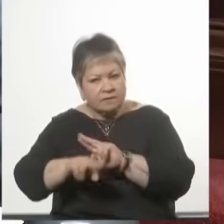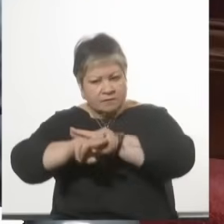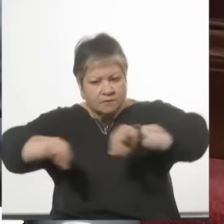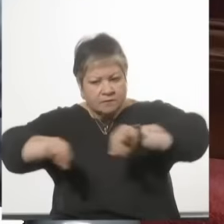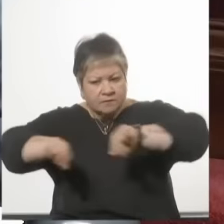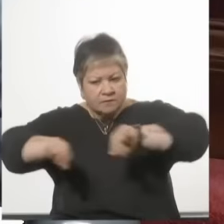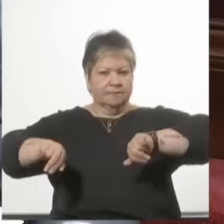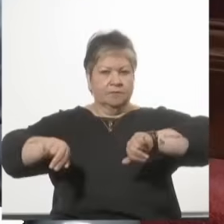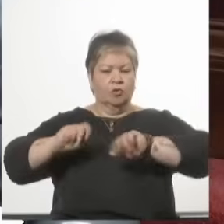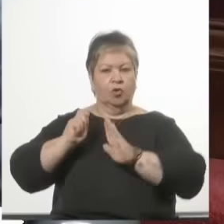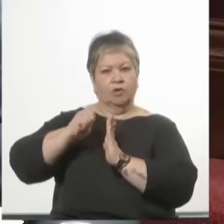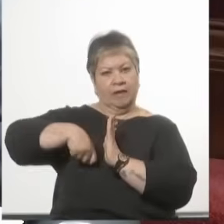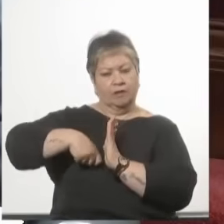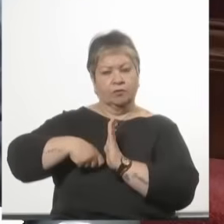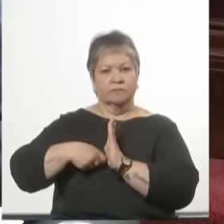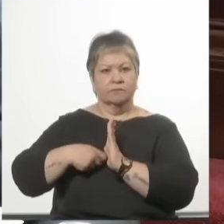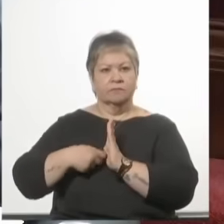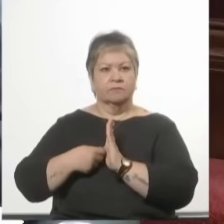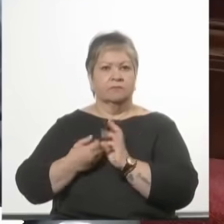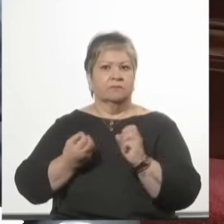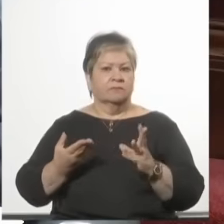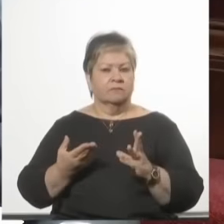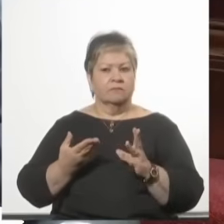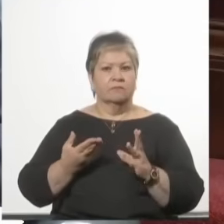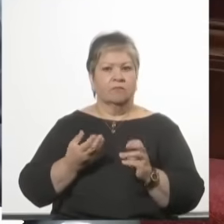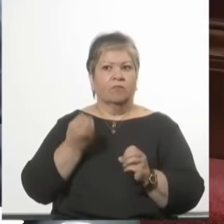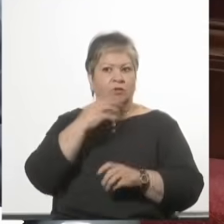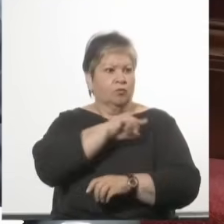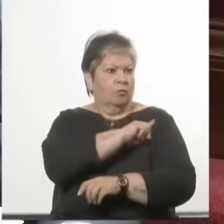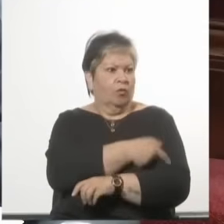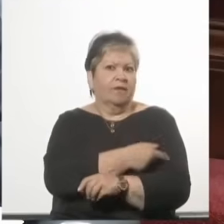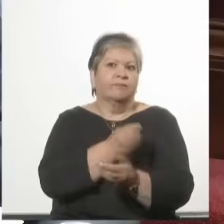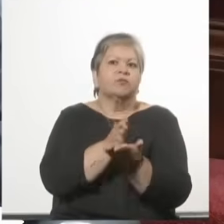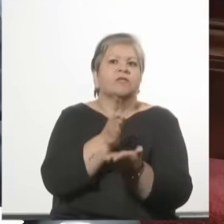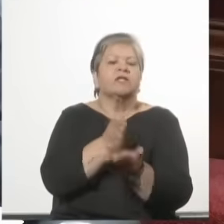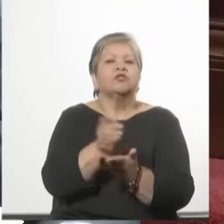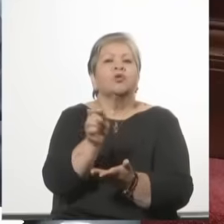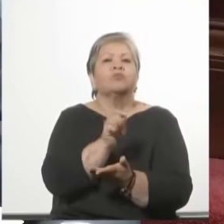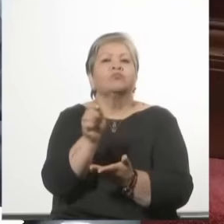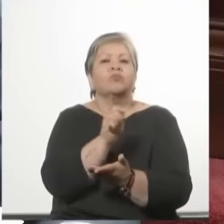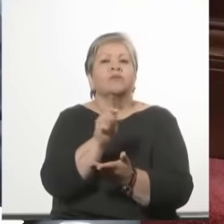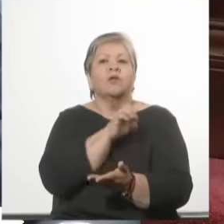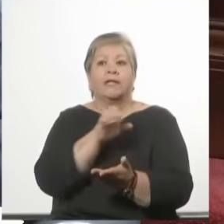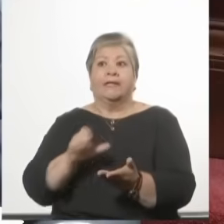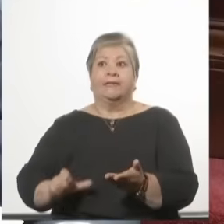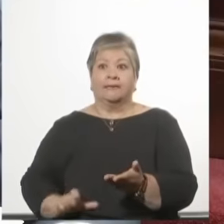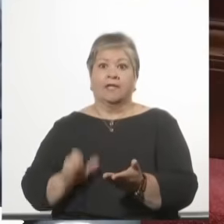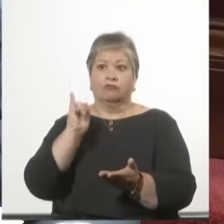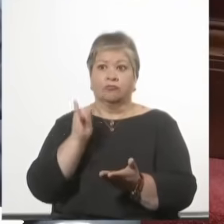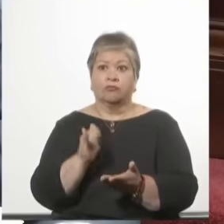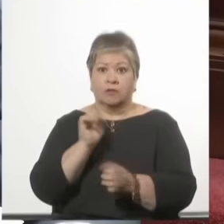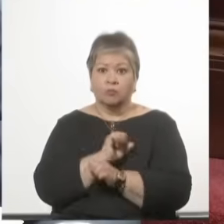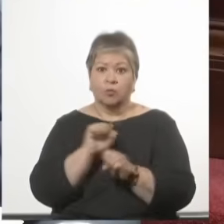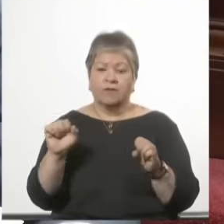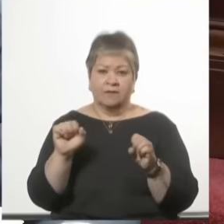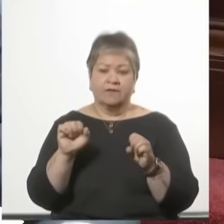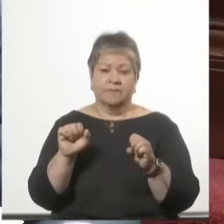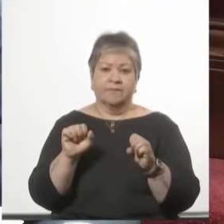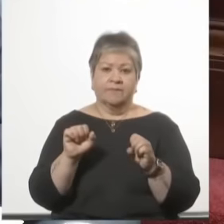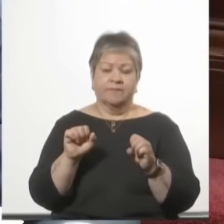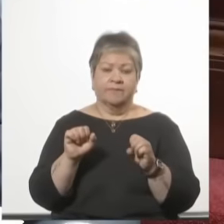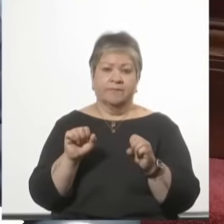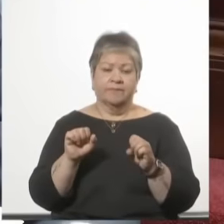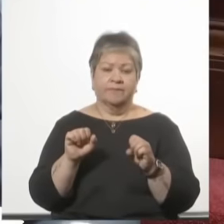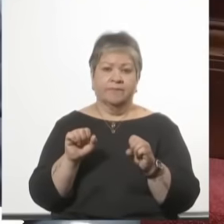otorgando un poder que para algunos es de carácter exorbitante, fundado en el derecho público aplicable al Estado, en aras de la protección del interés general que el mismo